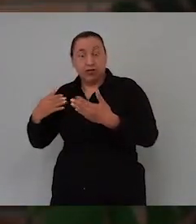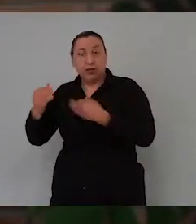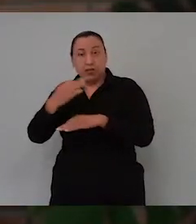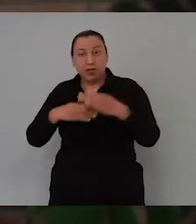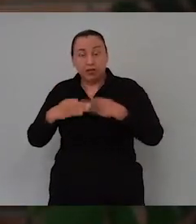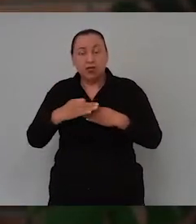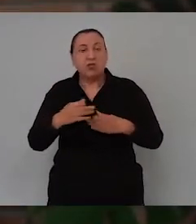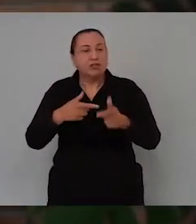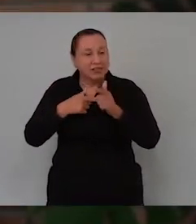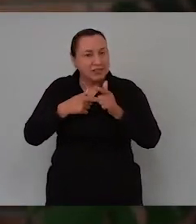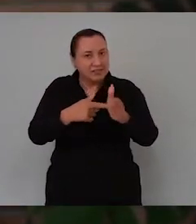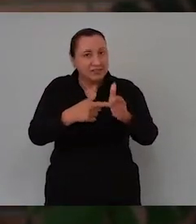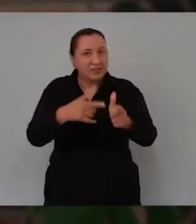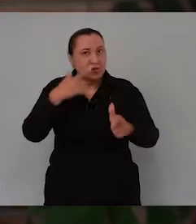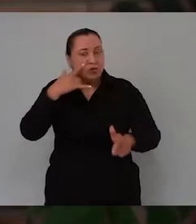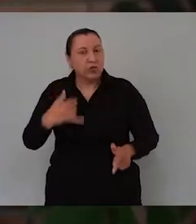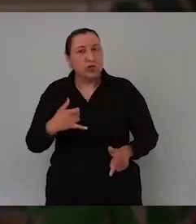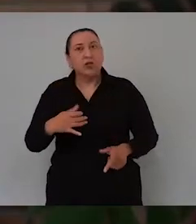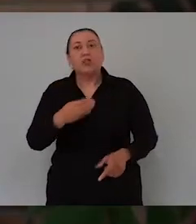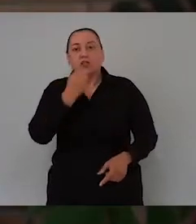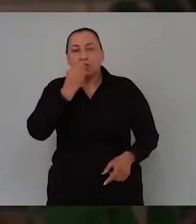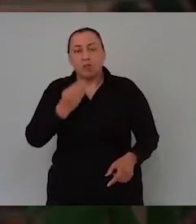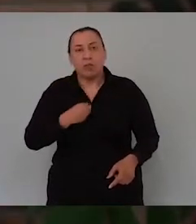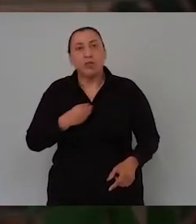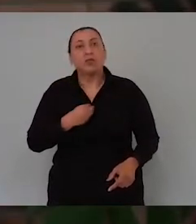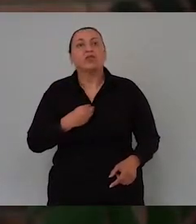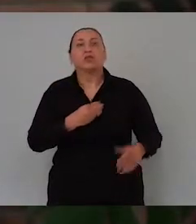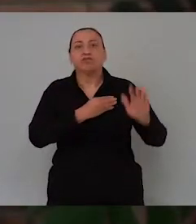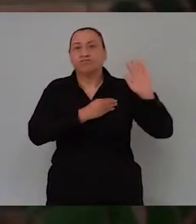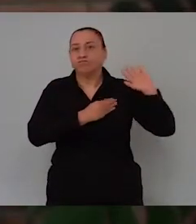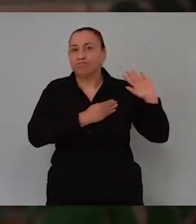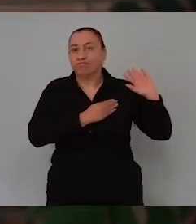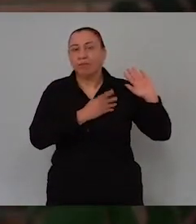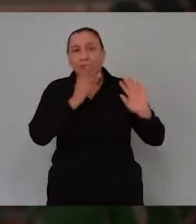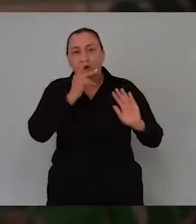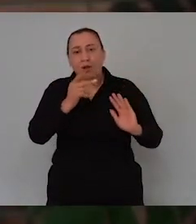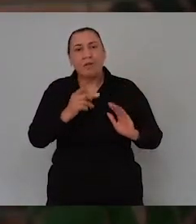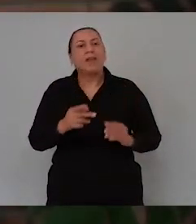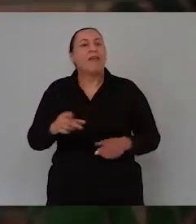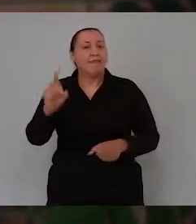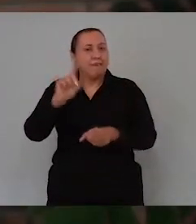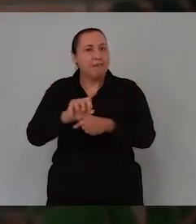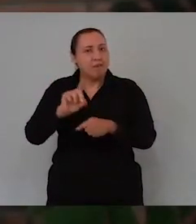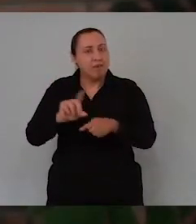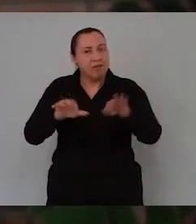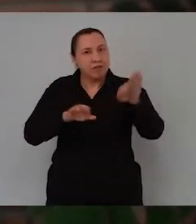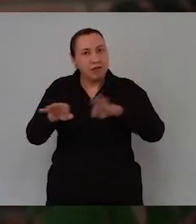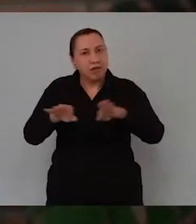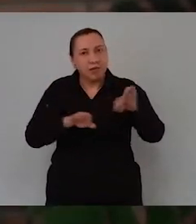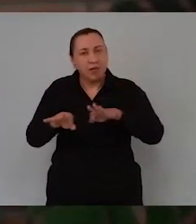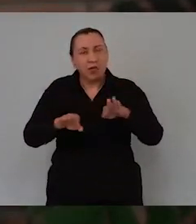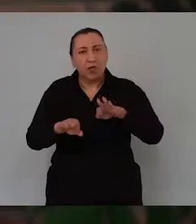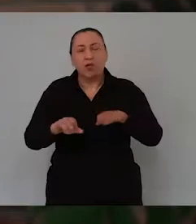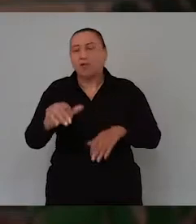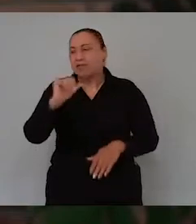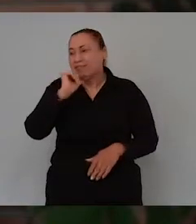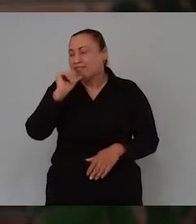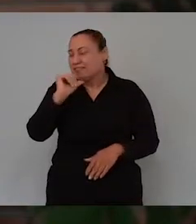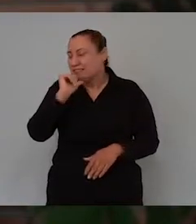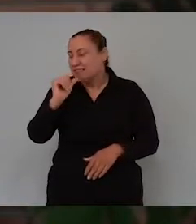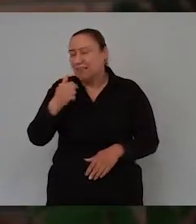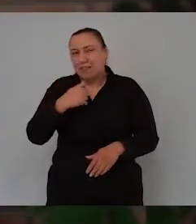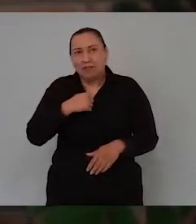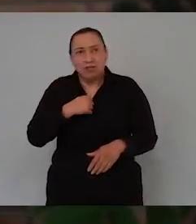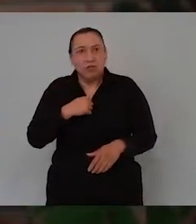me antecedieron y sobre todo a quienes siguen luchando es comprometiendo mi palabra y quehacer diario con ustedes.